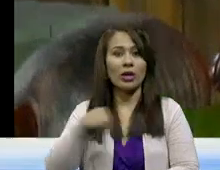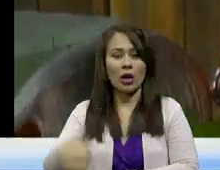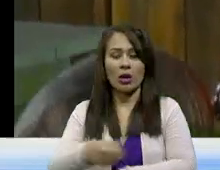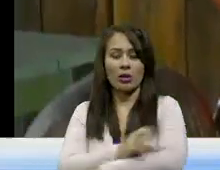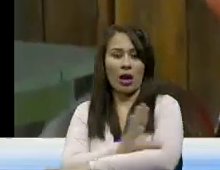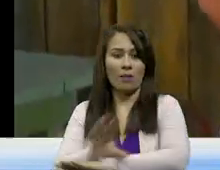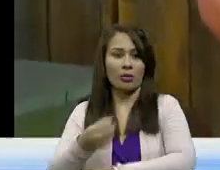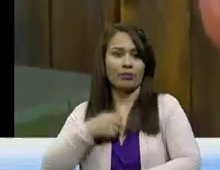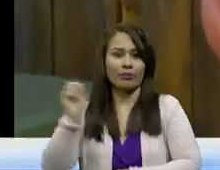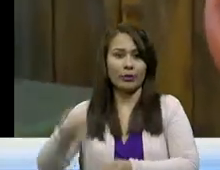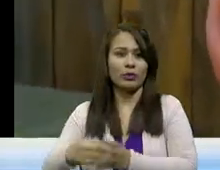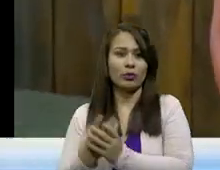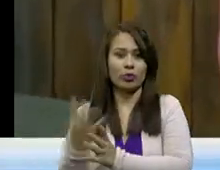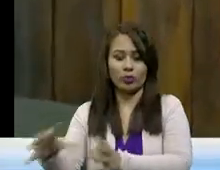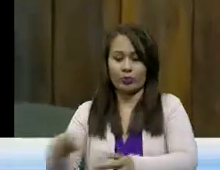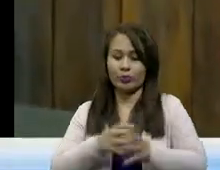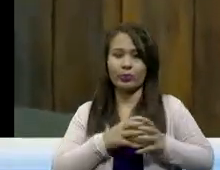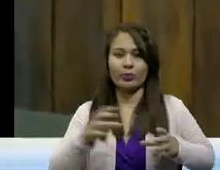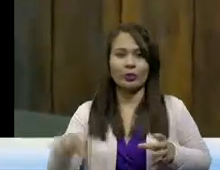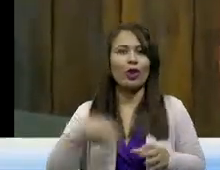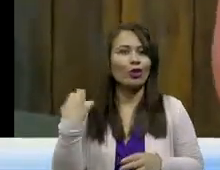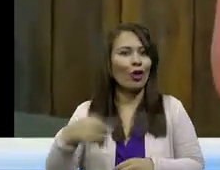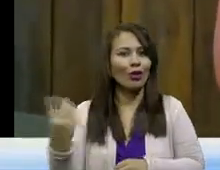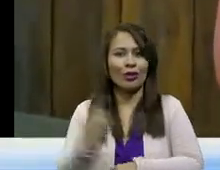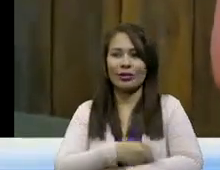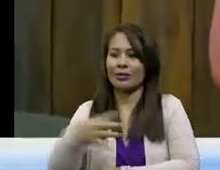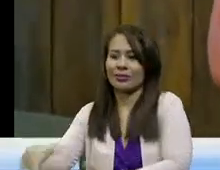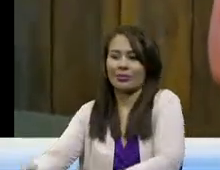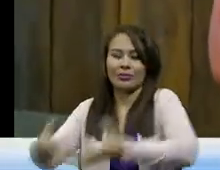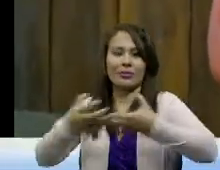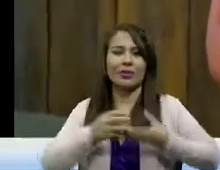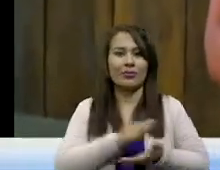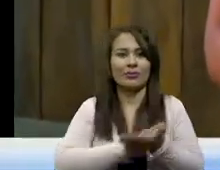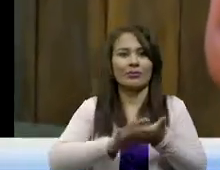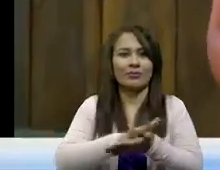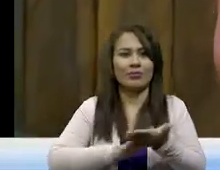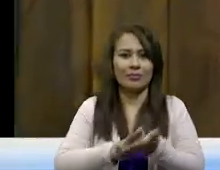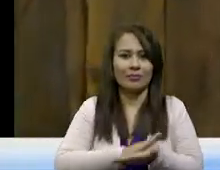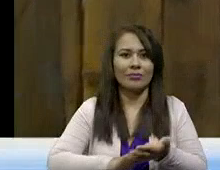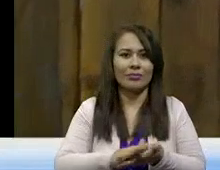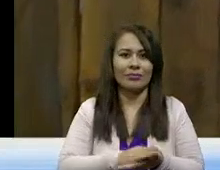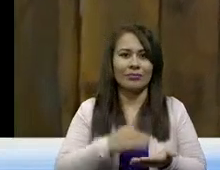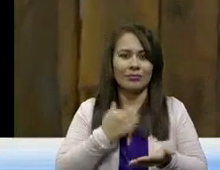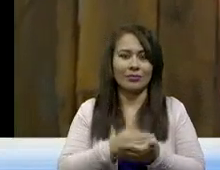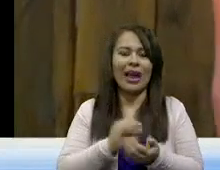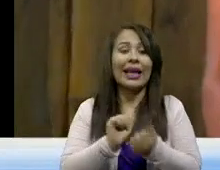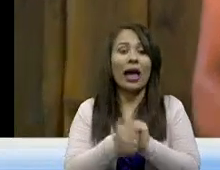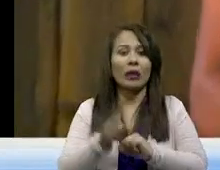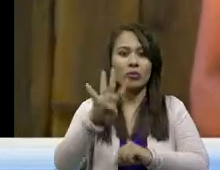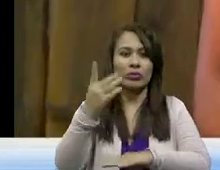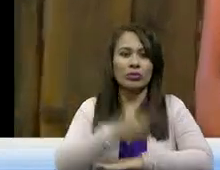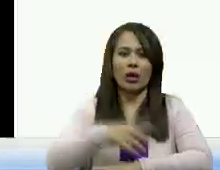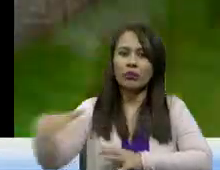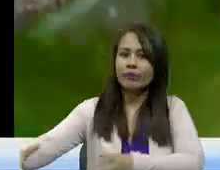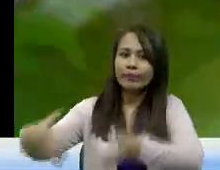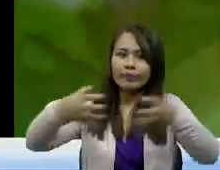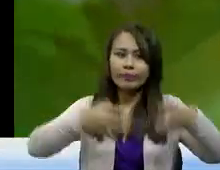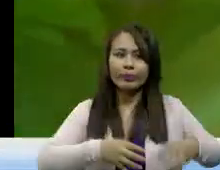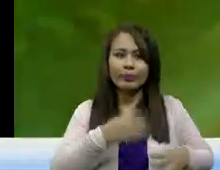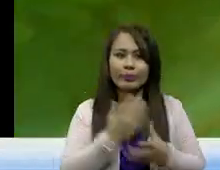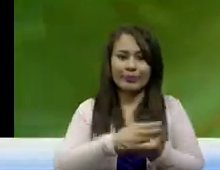huertas. Y todos los días me imagino que la van, la sacan para preparar los alimentos. Todos los días, cada 4 días, 5 días.